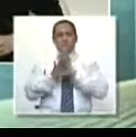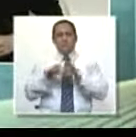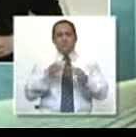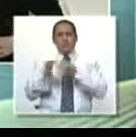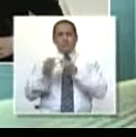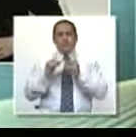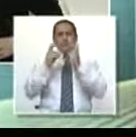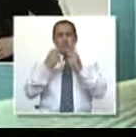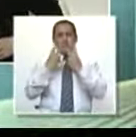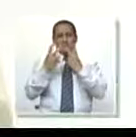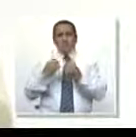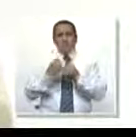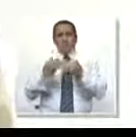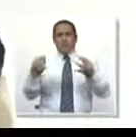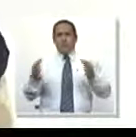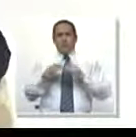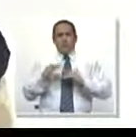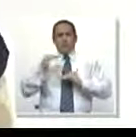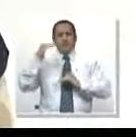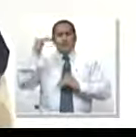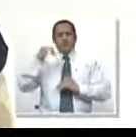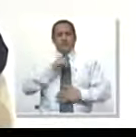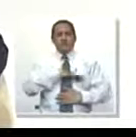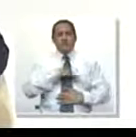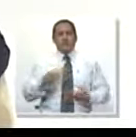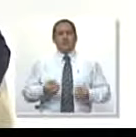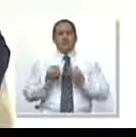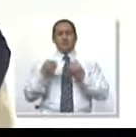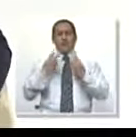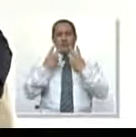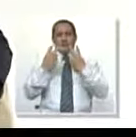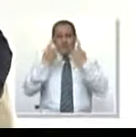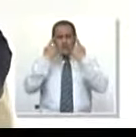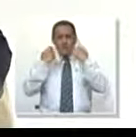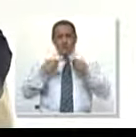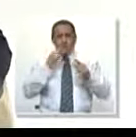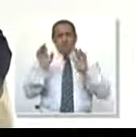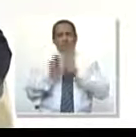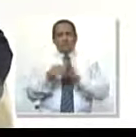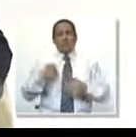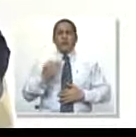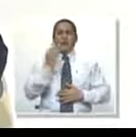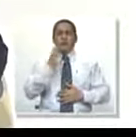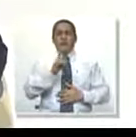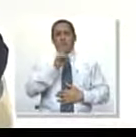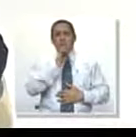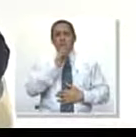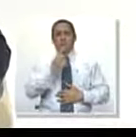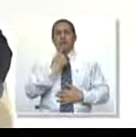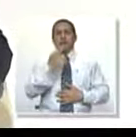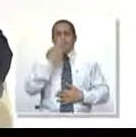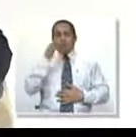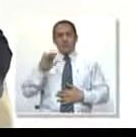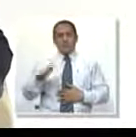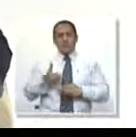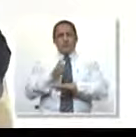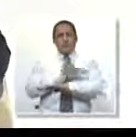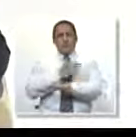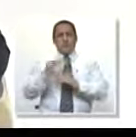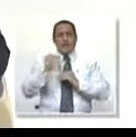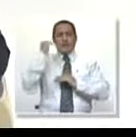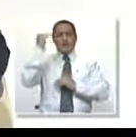porque y es un tema que atraviesa todos los niveles socioeconómicos no porque la aspiración de una mamá o de un papá de clase media de